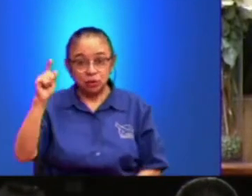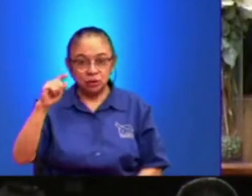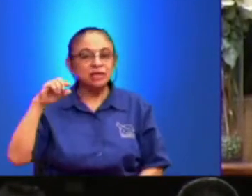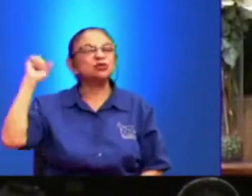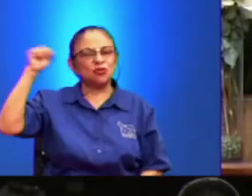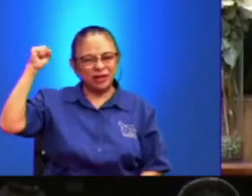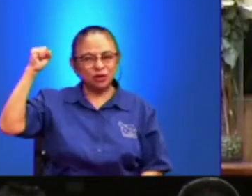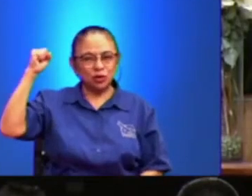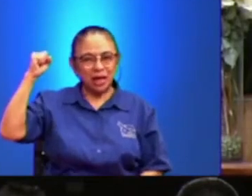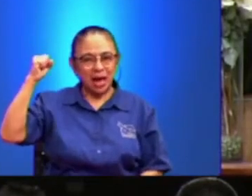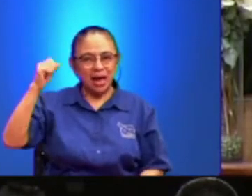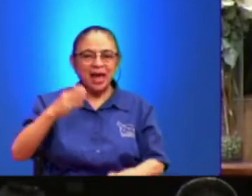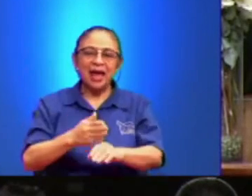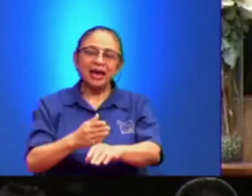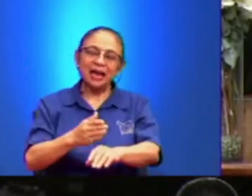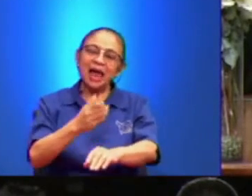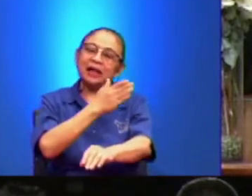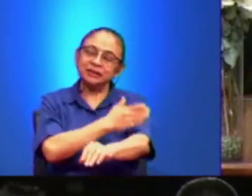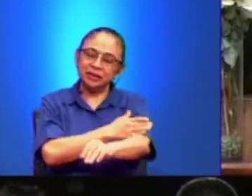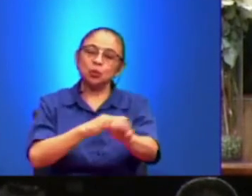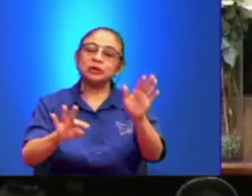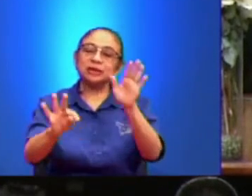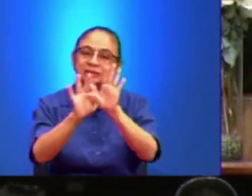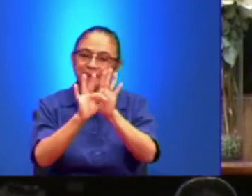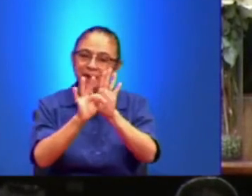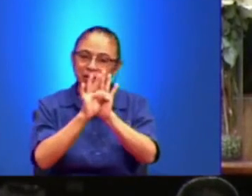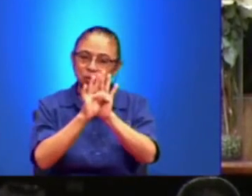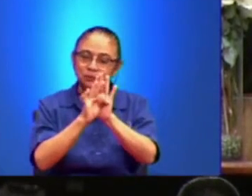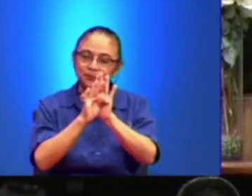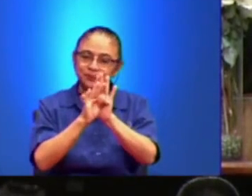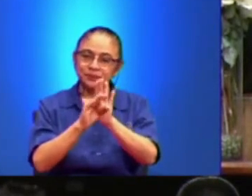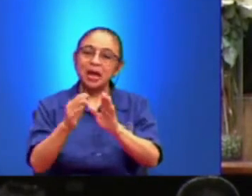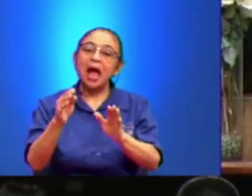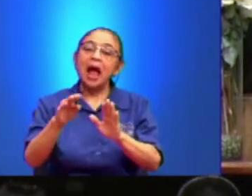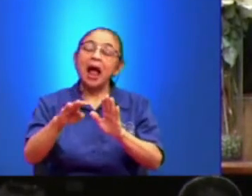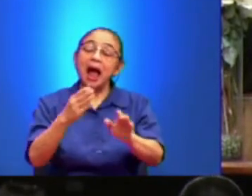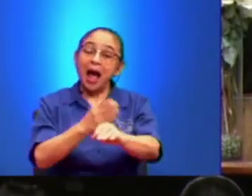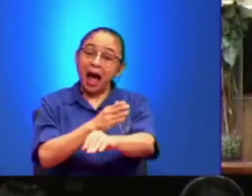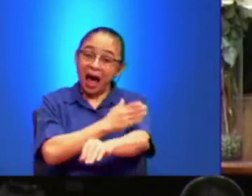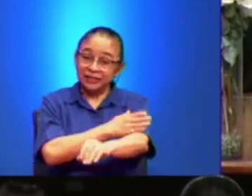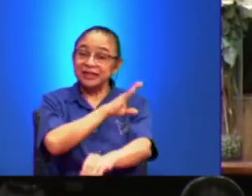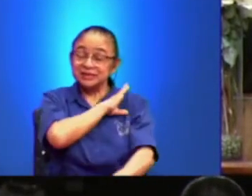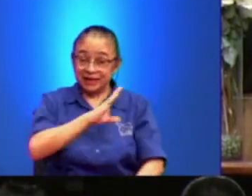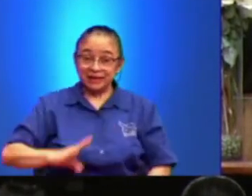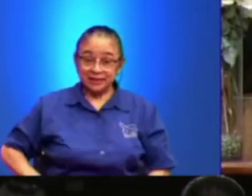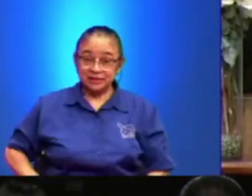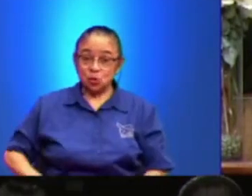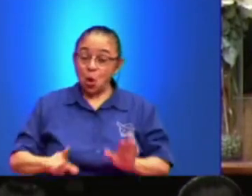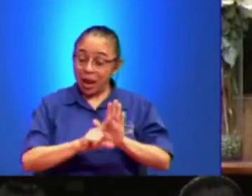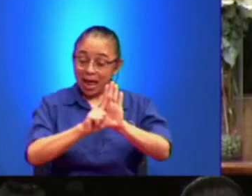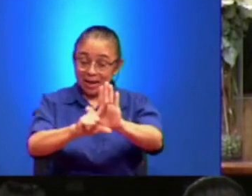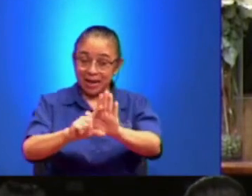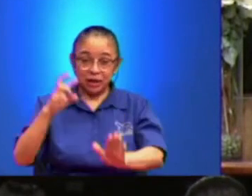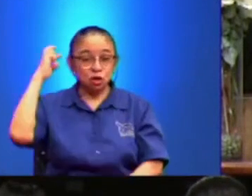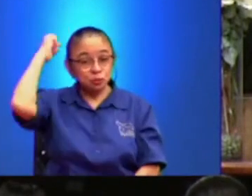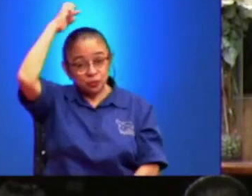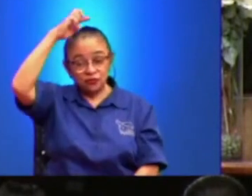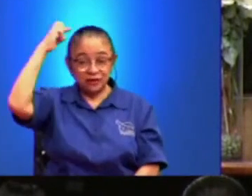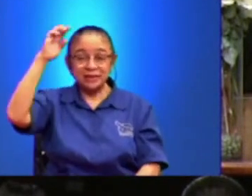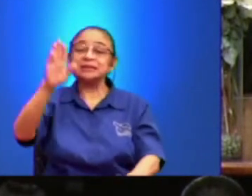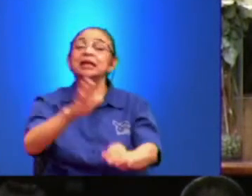misma en el antiguo testamento entonces antes de cristo la ley los profetas y los